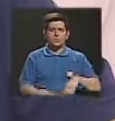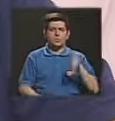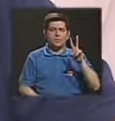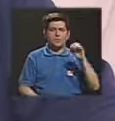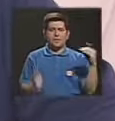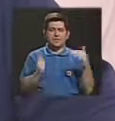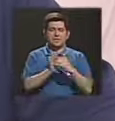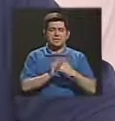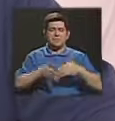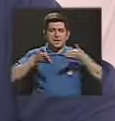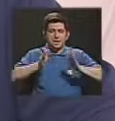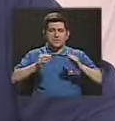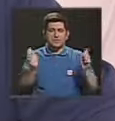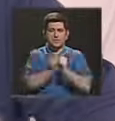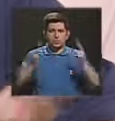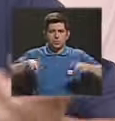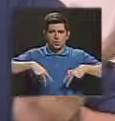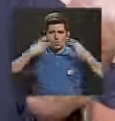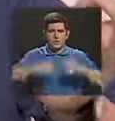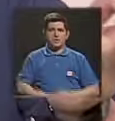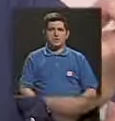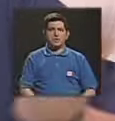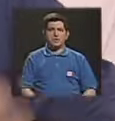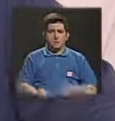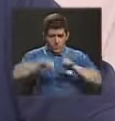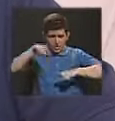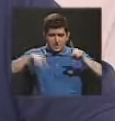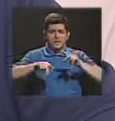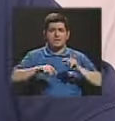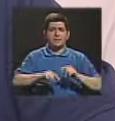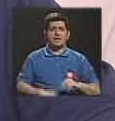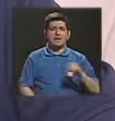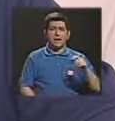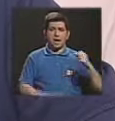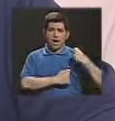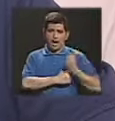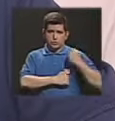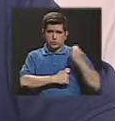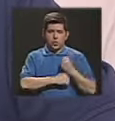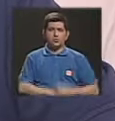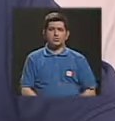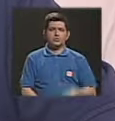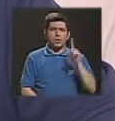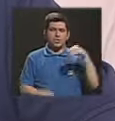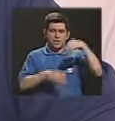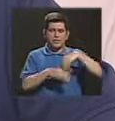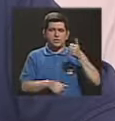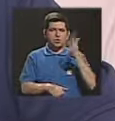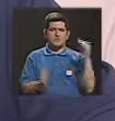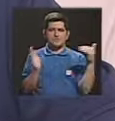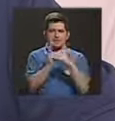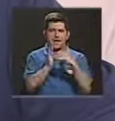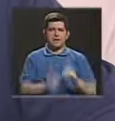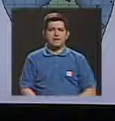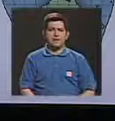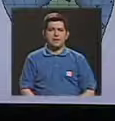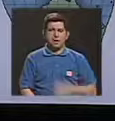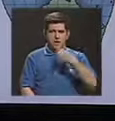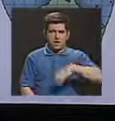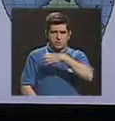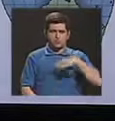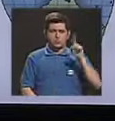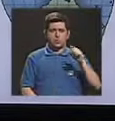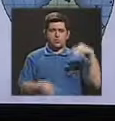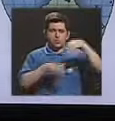vivos. Las casuísticas de las que se expone son variadas. Una en Escocia reporta 1 en 15.000, una en